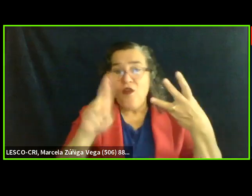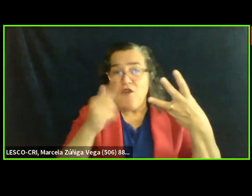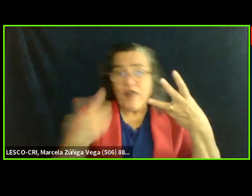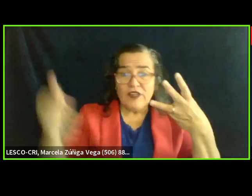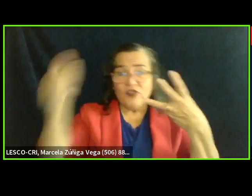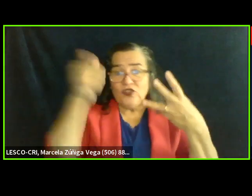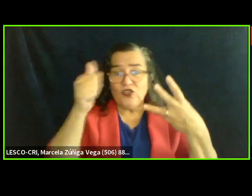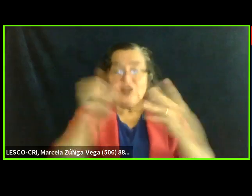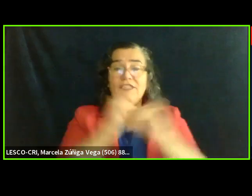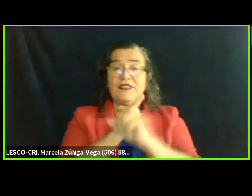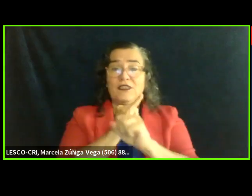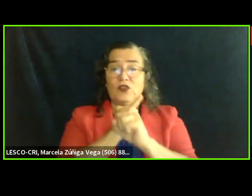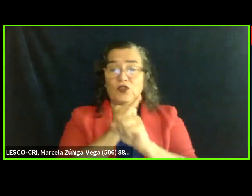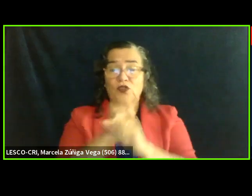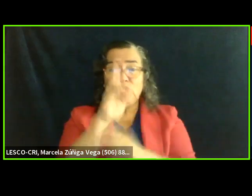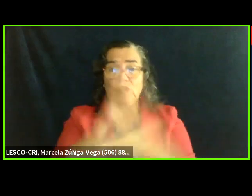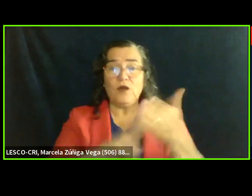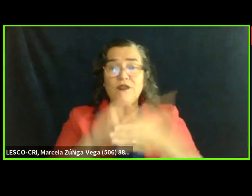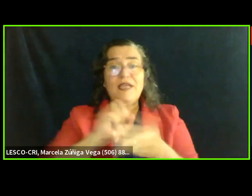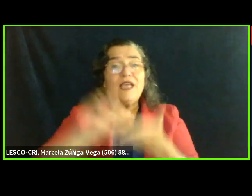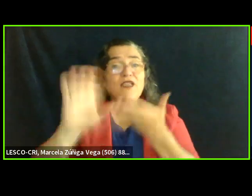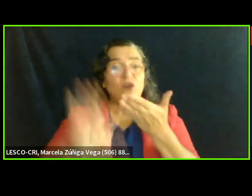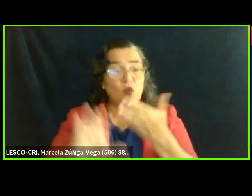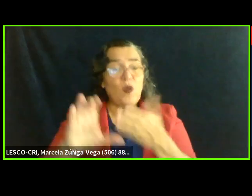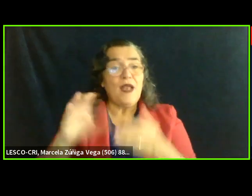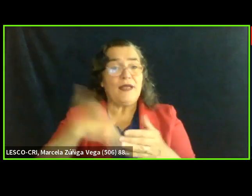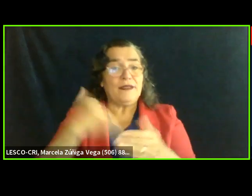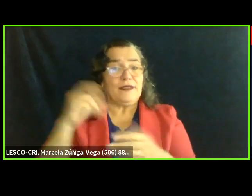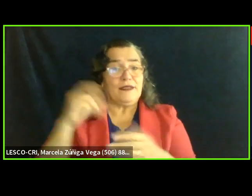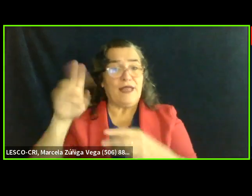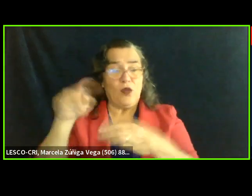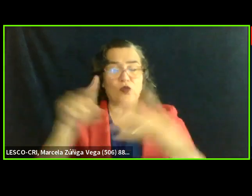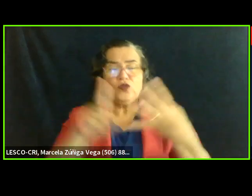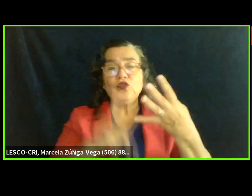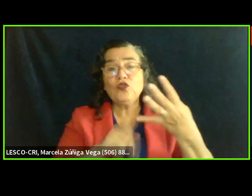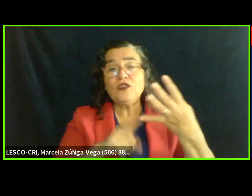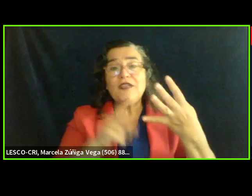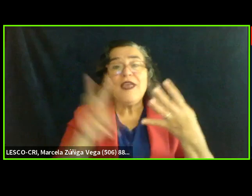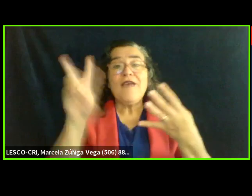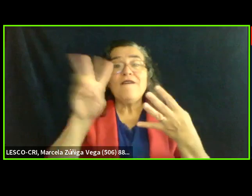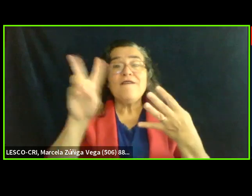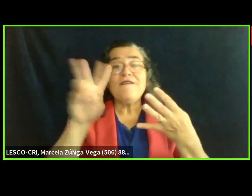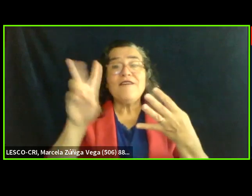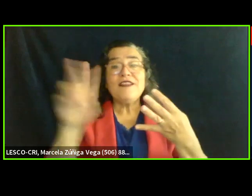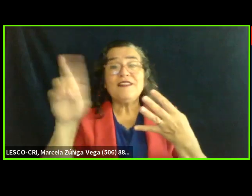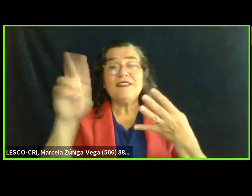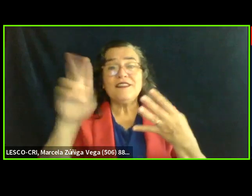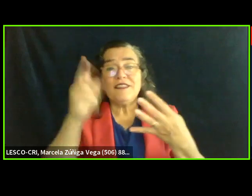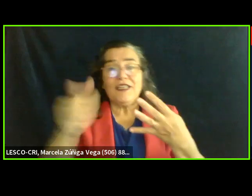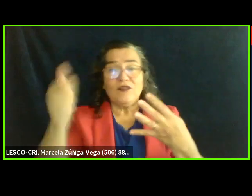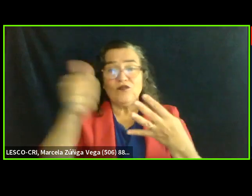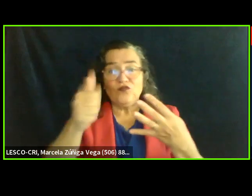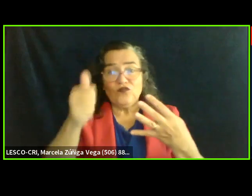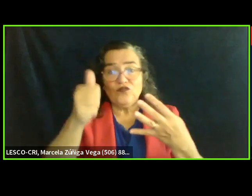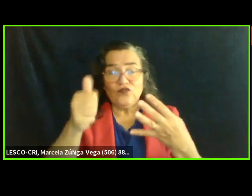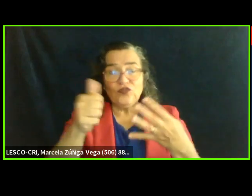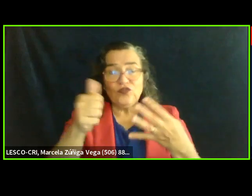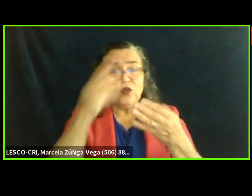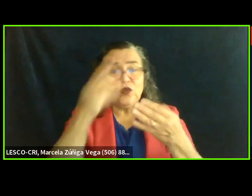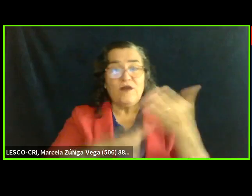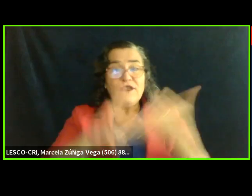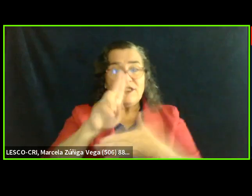Universitario Escuela Argentina de Negocios y actualmente es la vicerrectora académica de la Universidad Abierta Internacional de